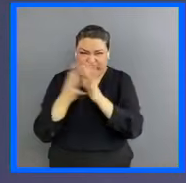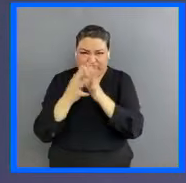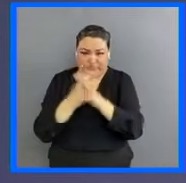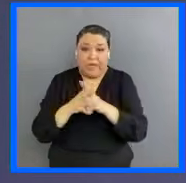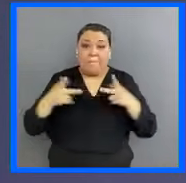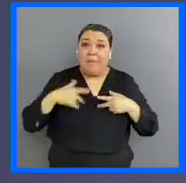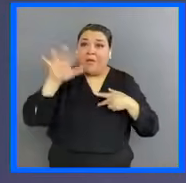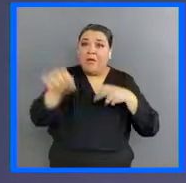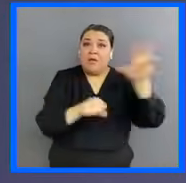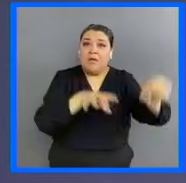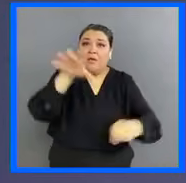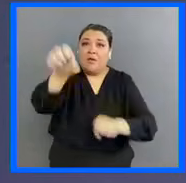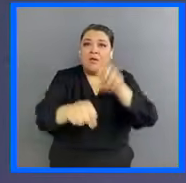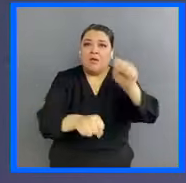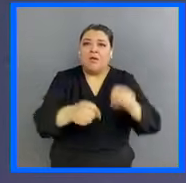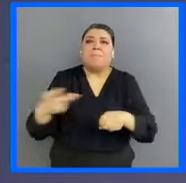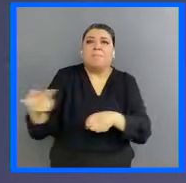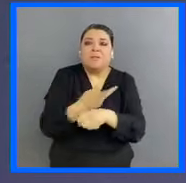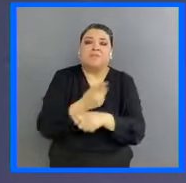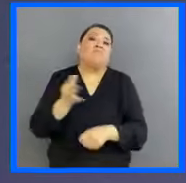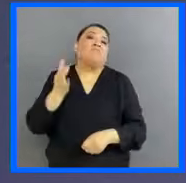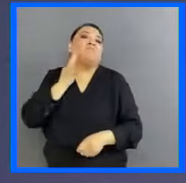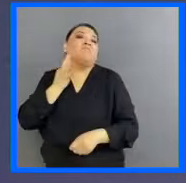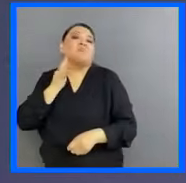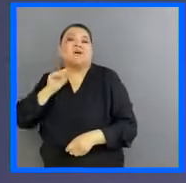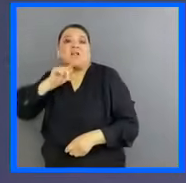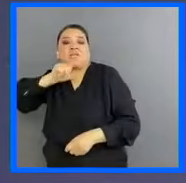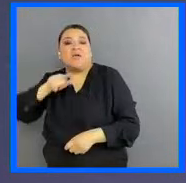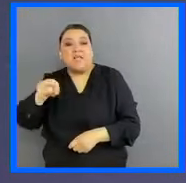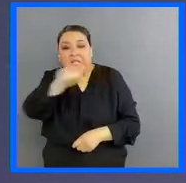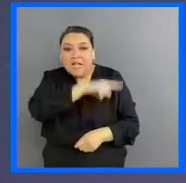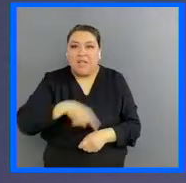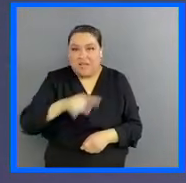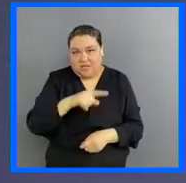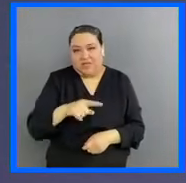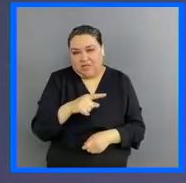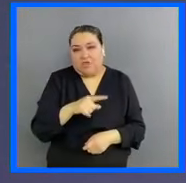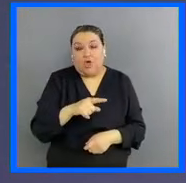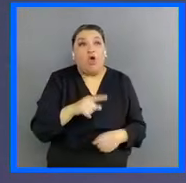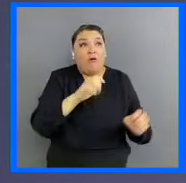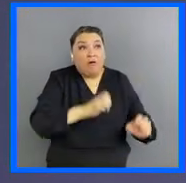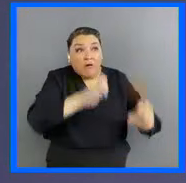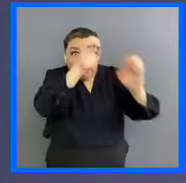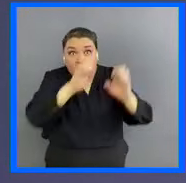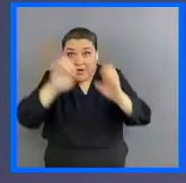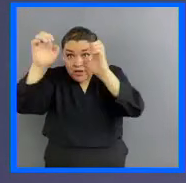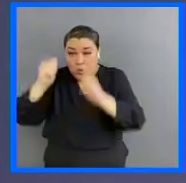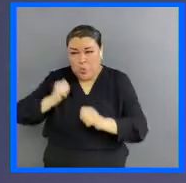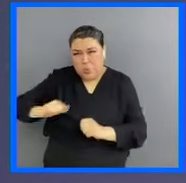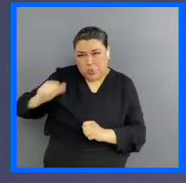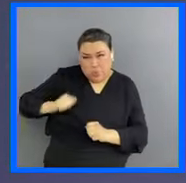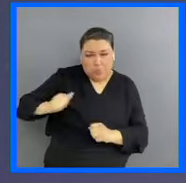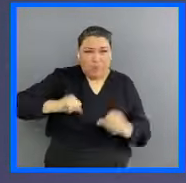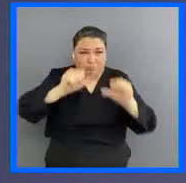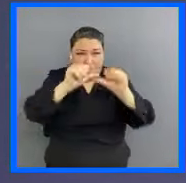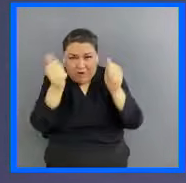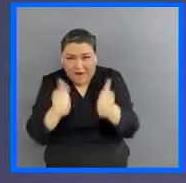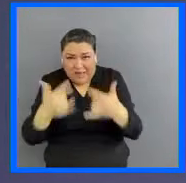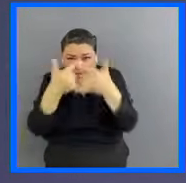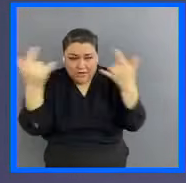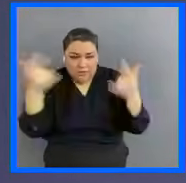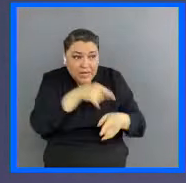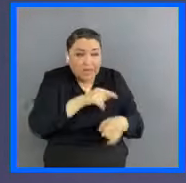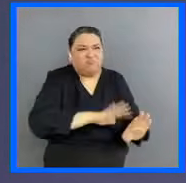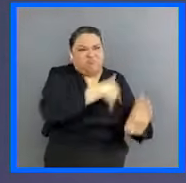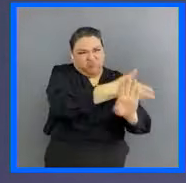la Fiscalía de Jalisco del delito de daños a los monumentos arqueológicos, artísticos e históricos. Además,